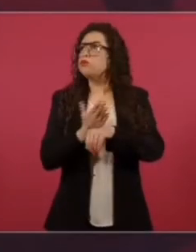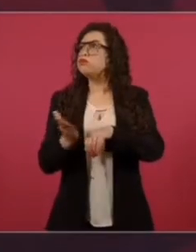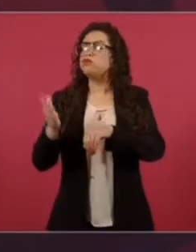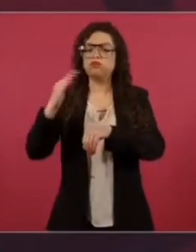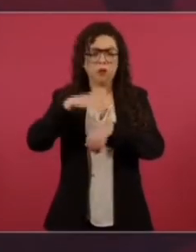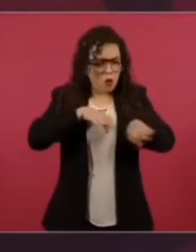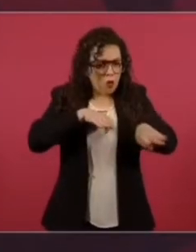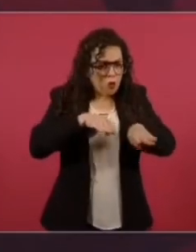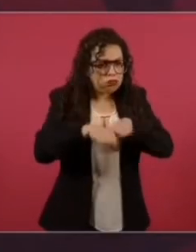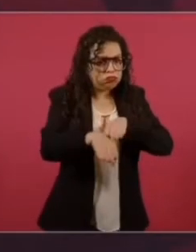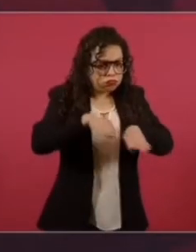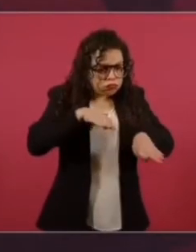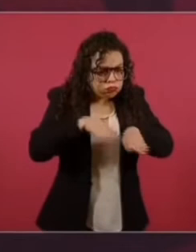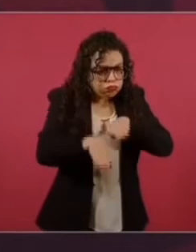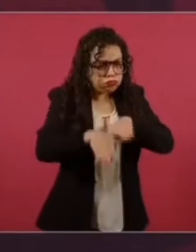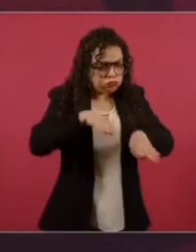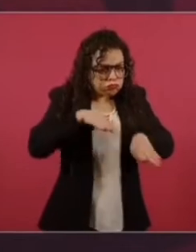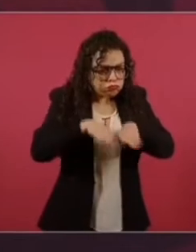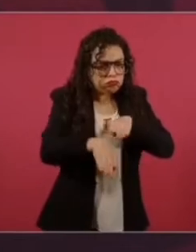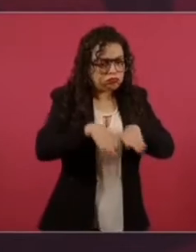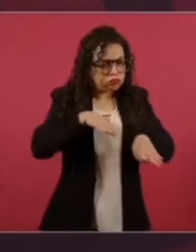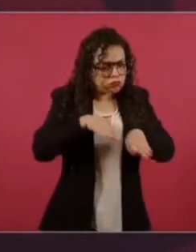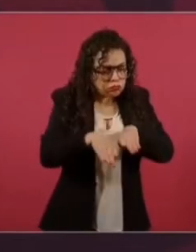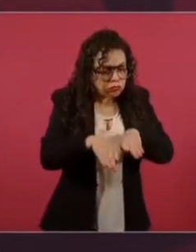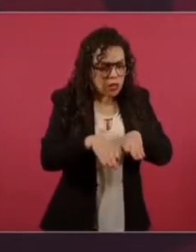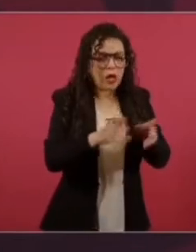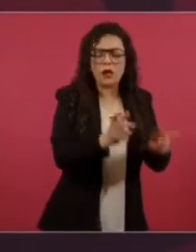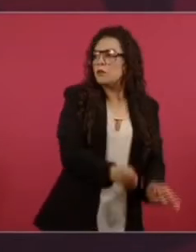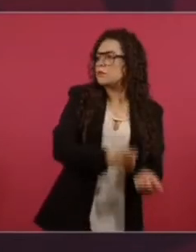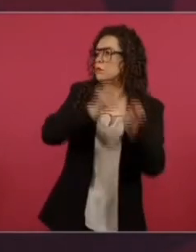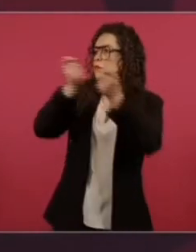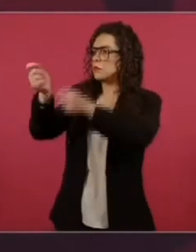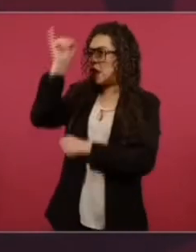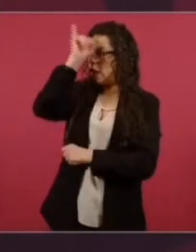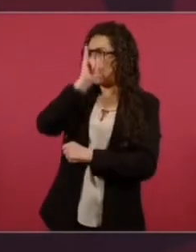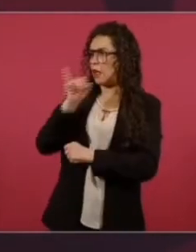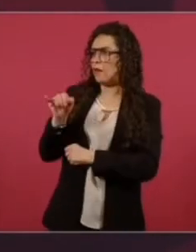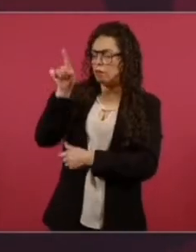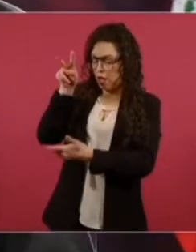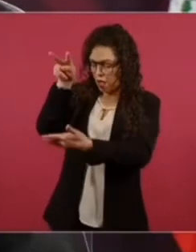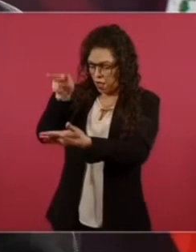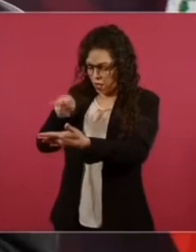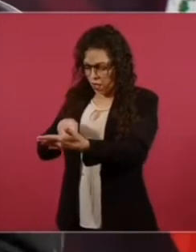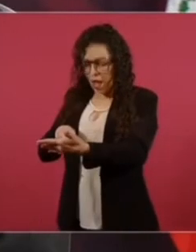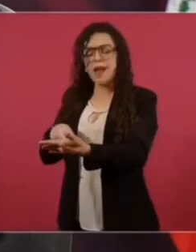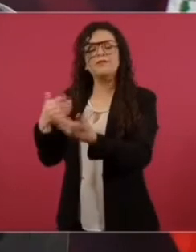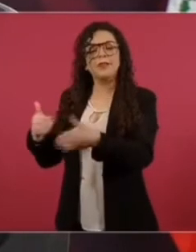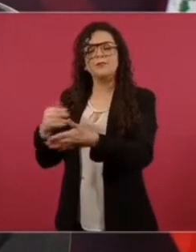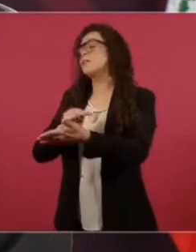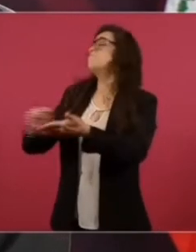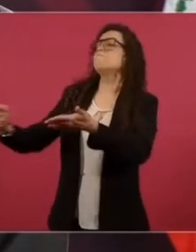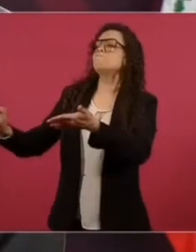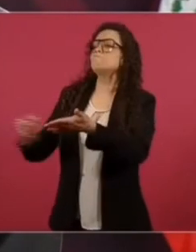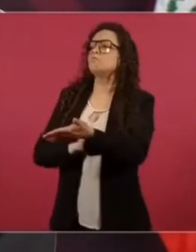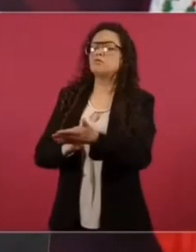¿Y los jefes nada más llegan a firmar? Y todo es pura relación pública.